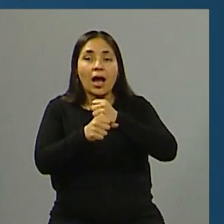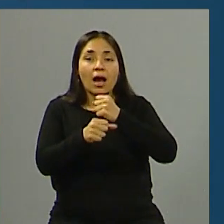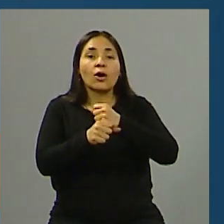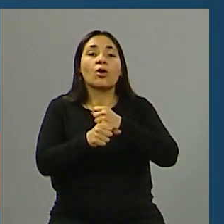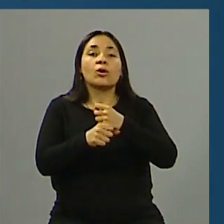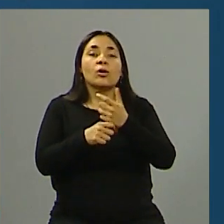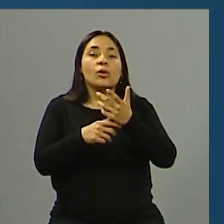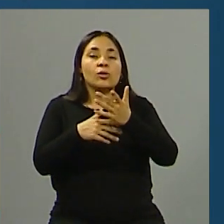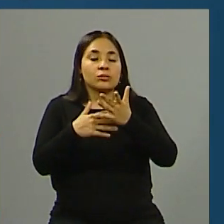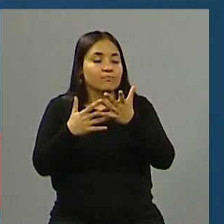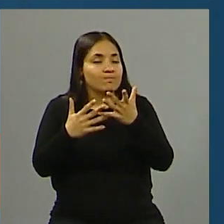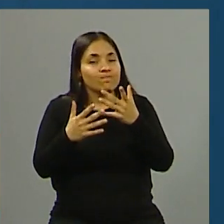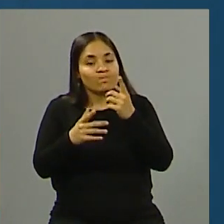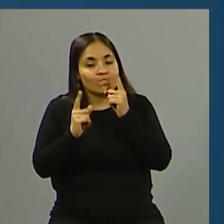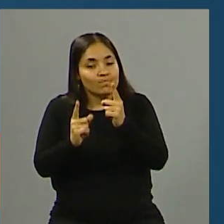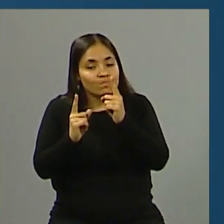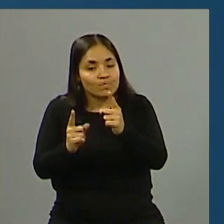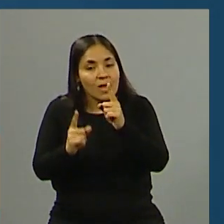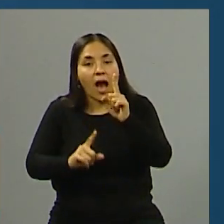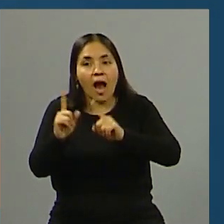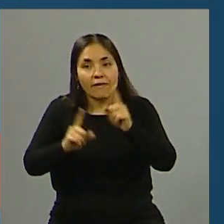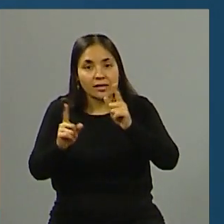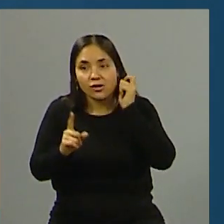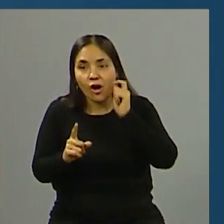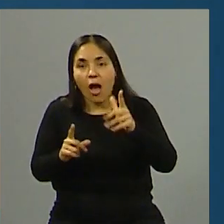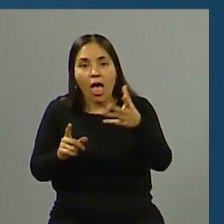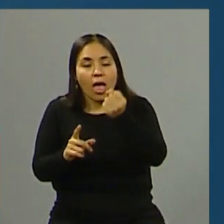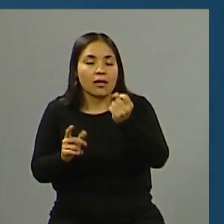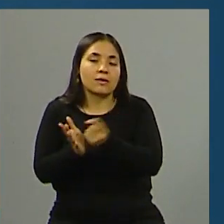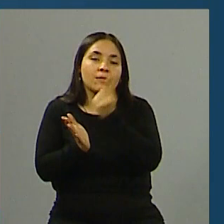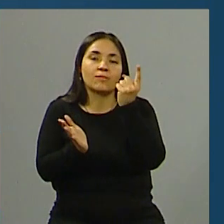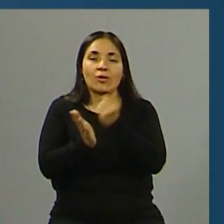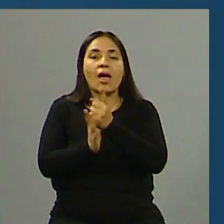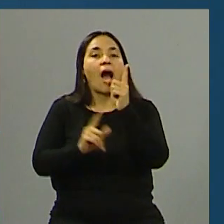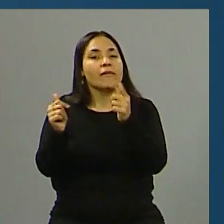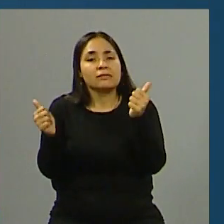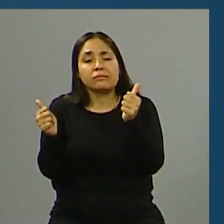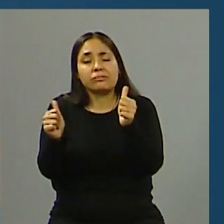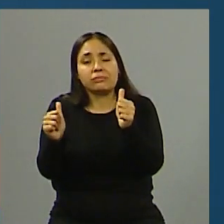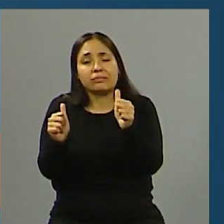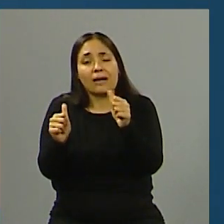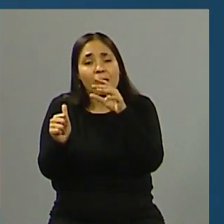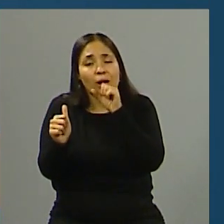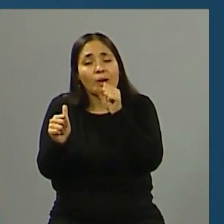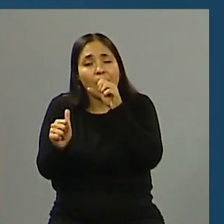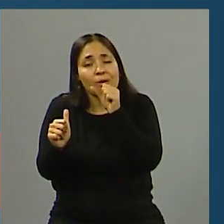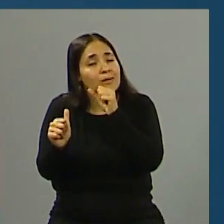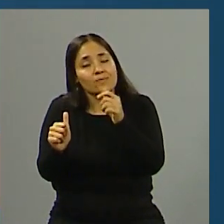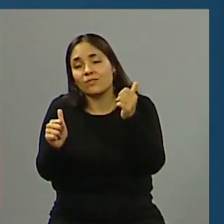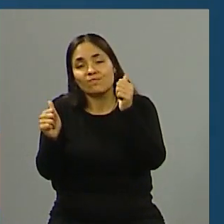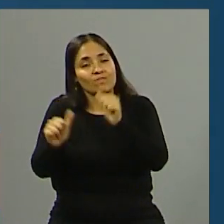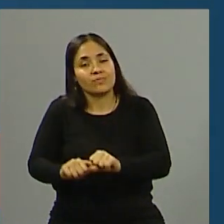logra, para sostener el empleo, nunca se logra, no siempre se logra, pero no tenés perspectiva en estas condiciones